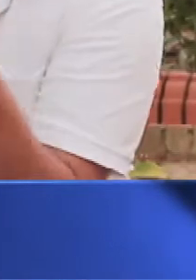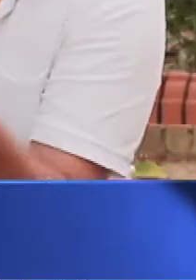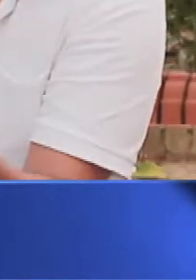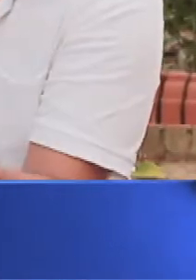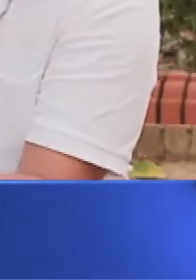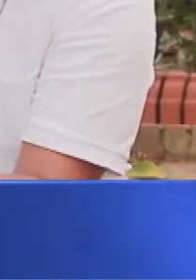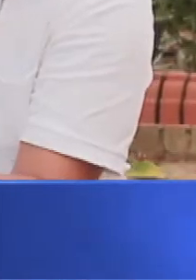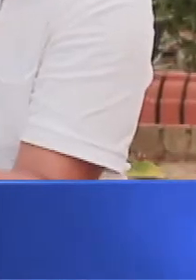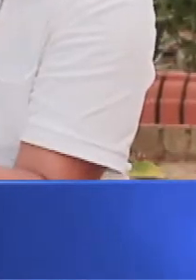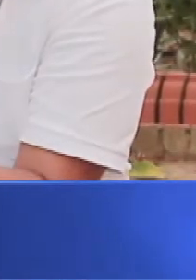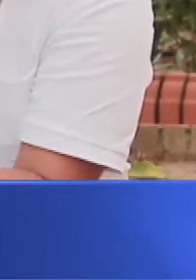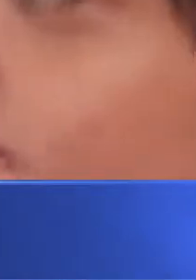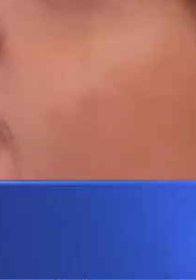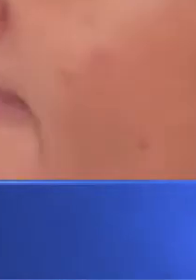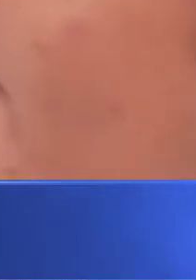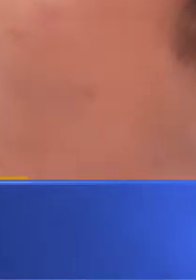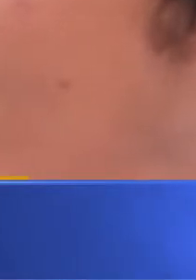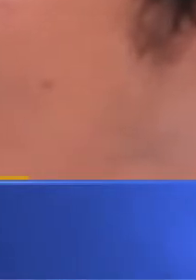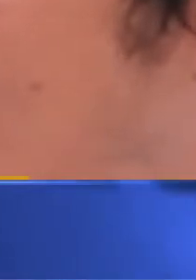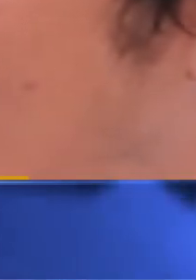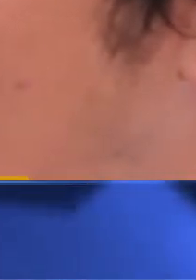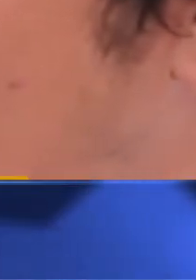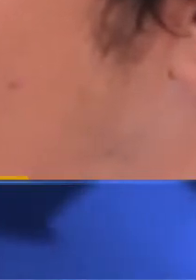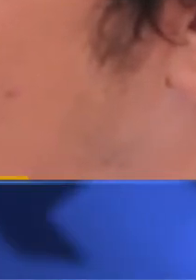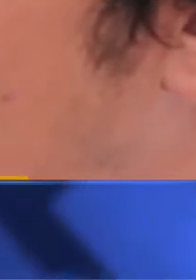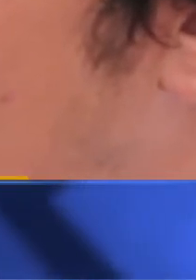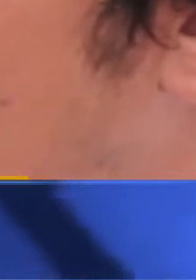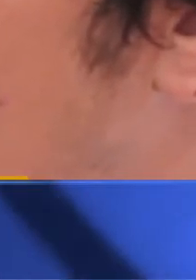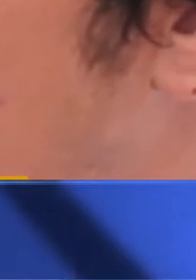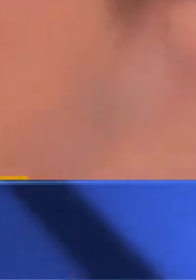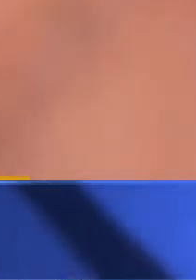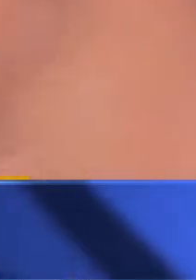obra benéfica. Ya regresamos.